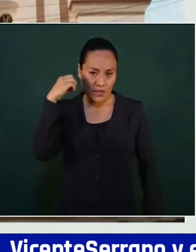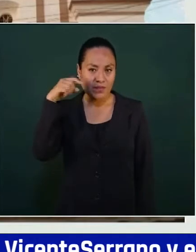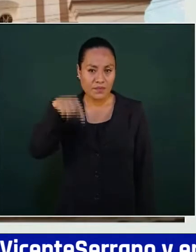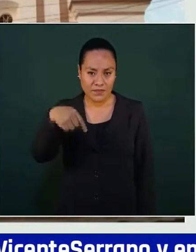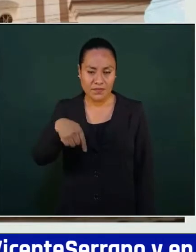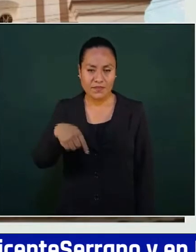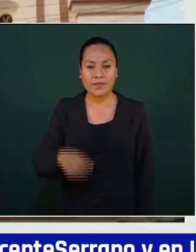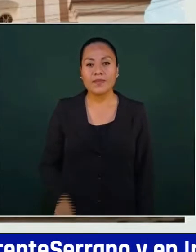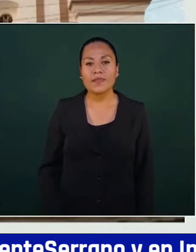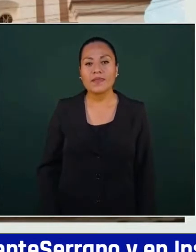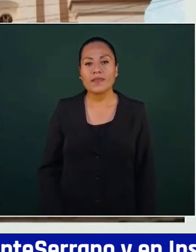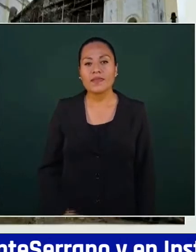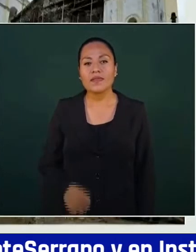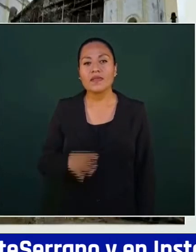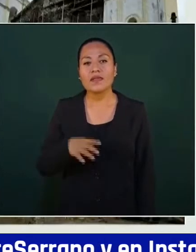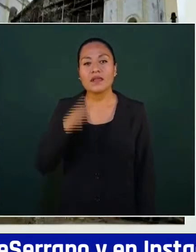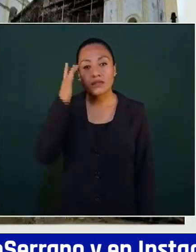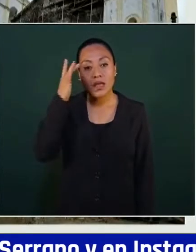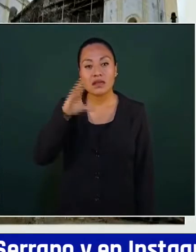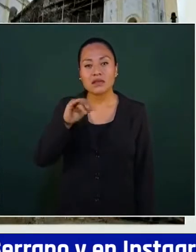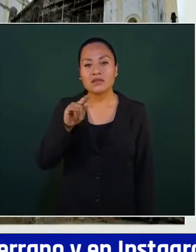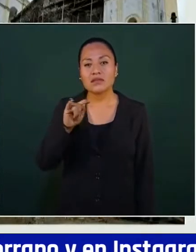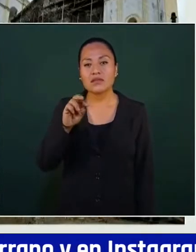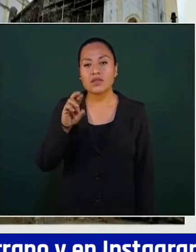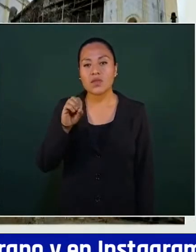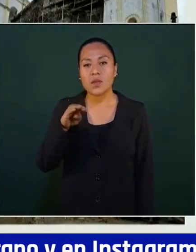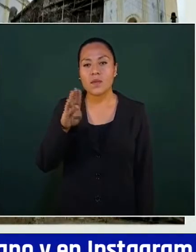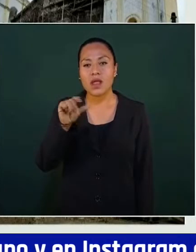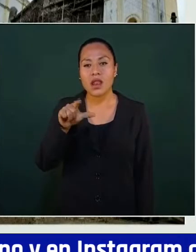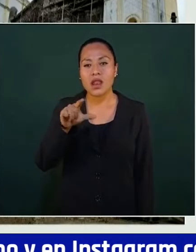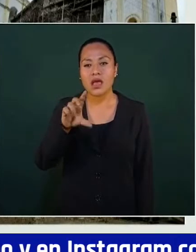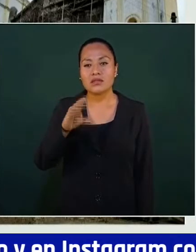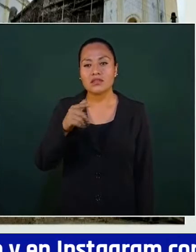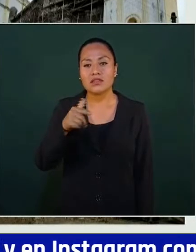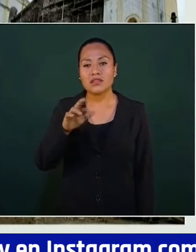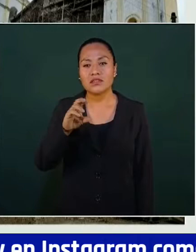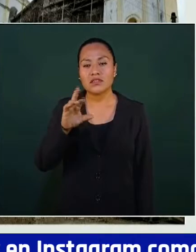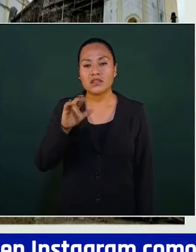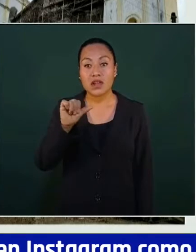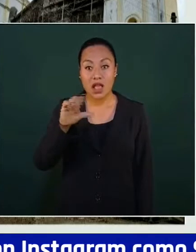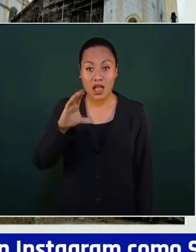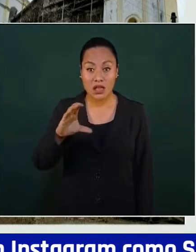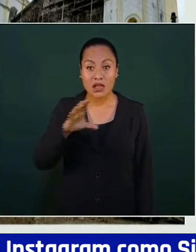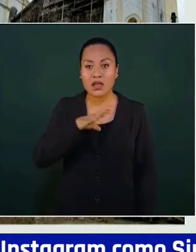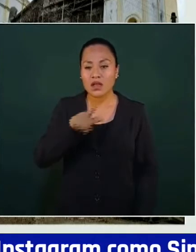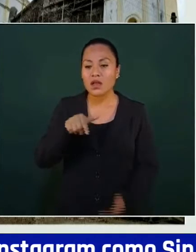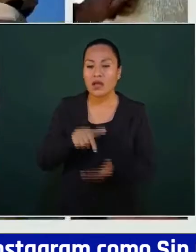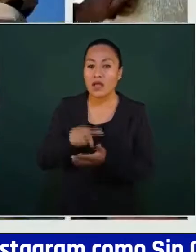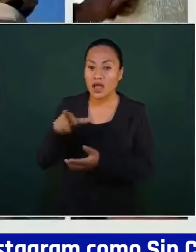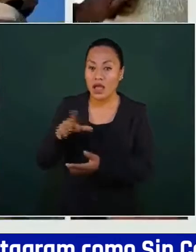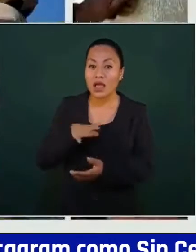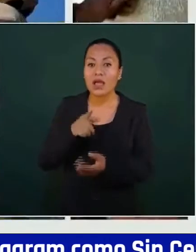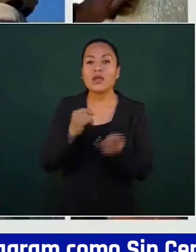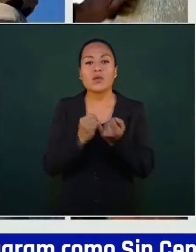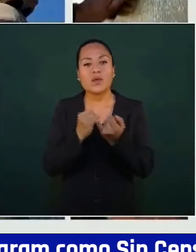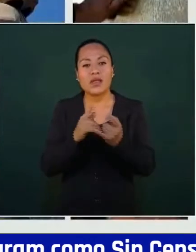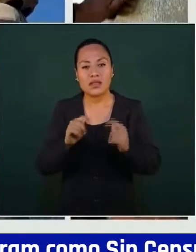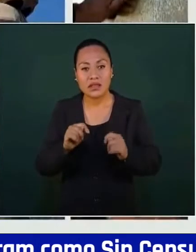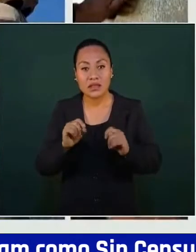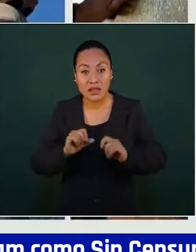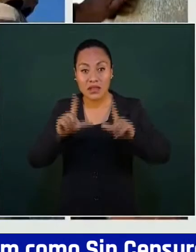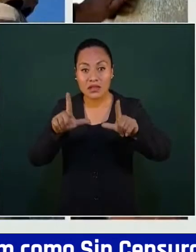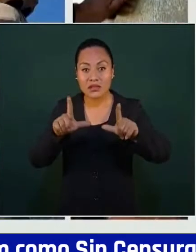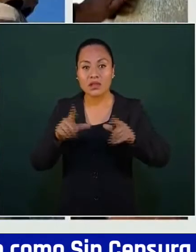San Cristóbal la Chiriuaj allá en la Sierra Norte, que ya está también en proceso de reconstrucción, Tlaxcala, donde